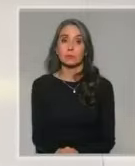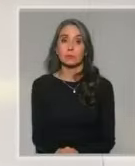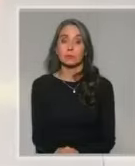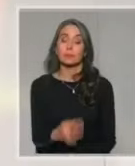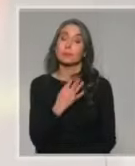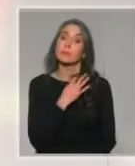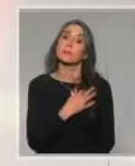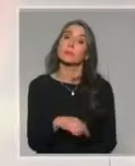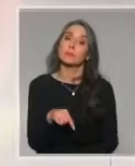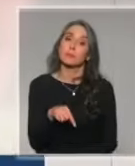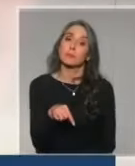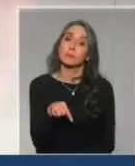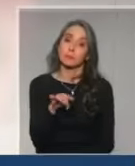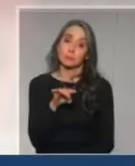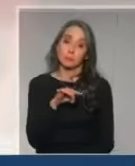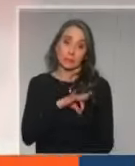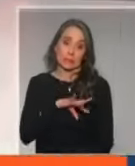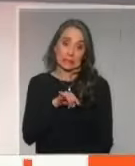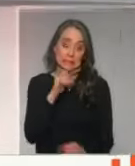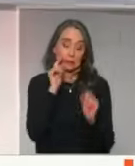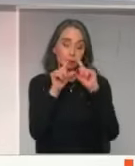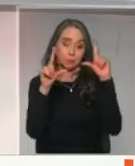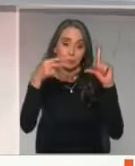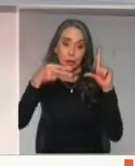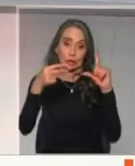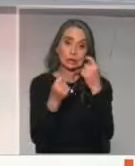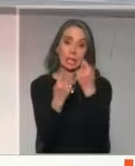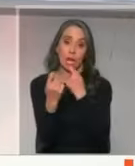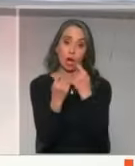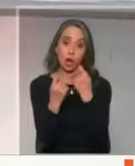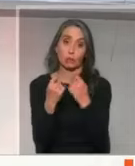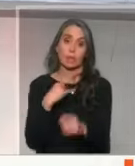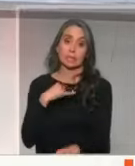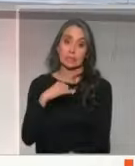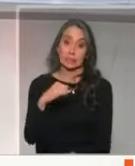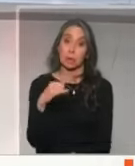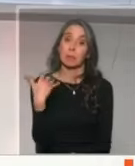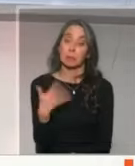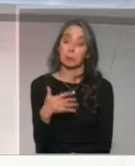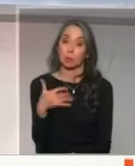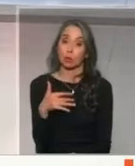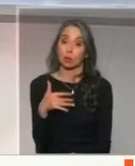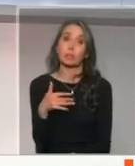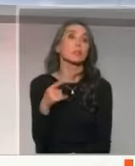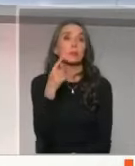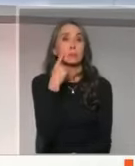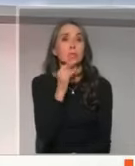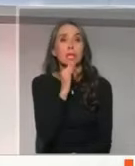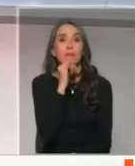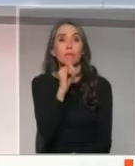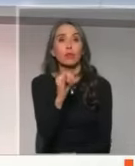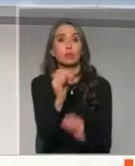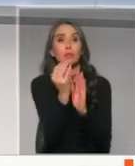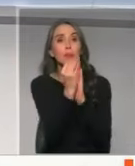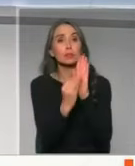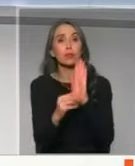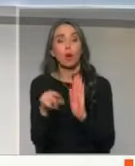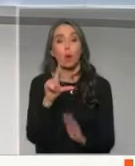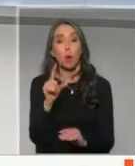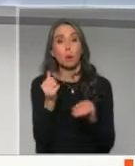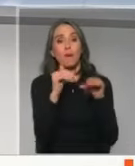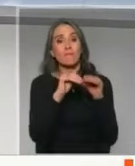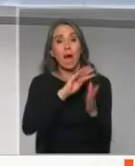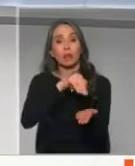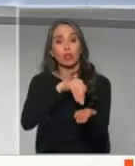Bien, de regreso en nuestra actualidad vamos a revisar noticias económicas que siempre son importantes. Y abrimos con la siguiente cifra, ¿no? Este lunes el Banco